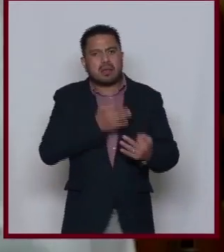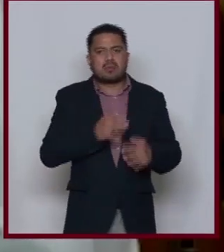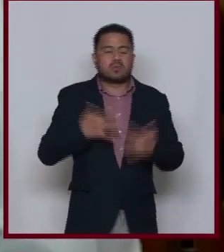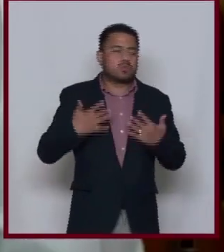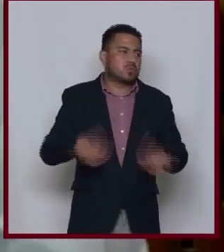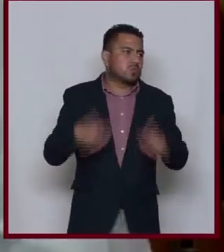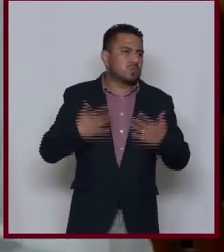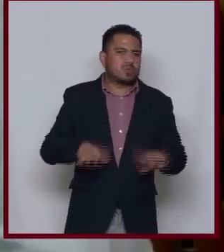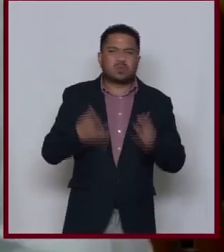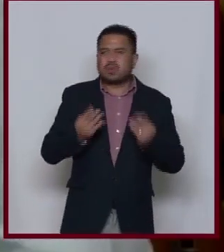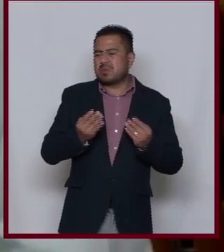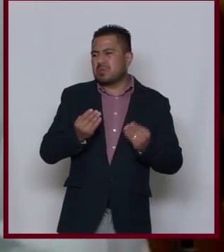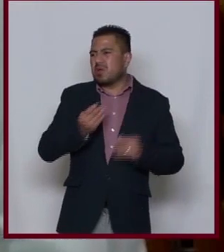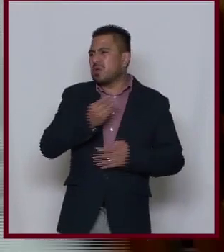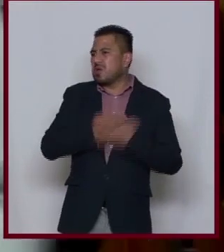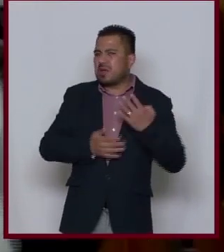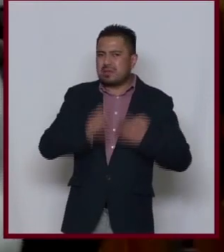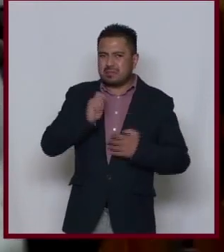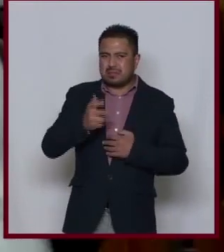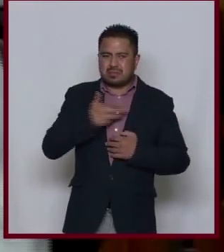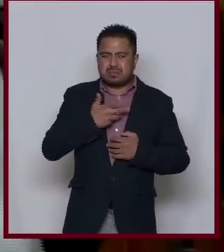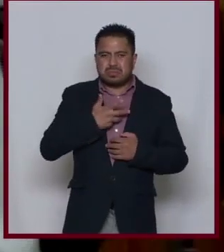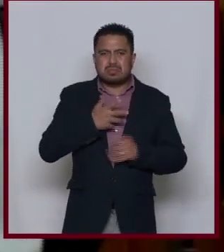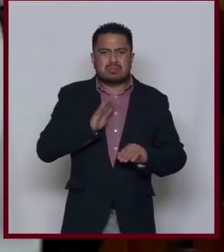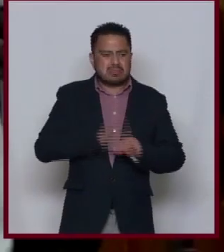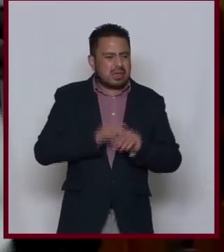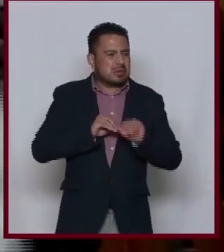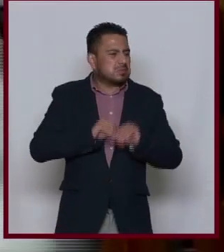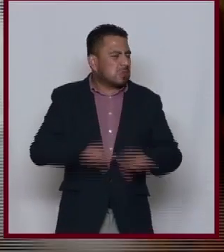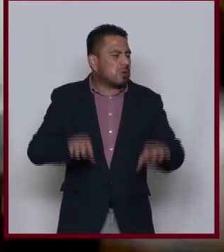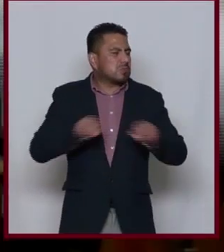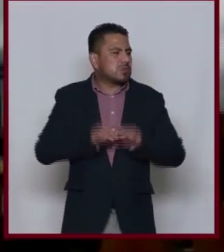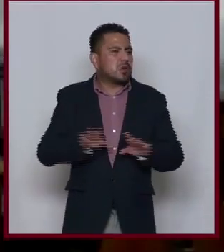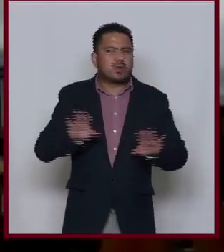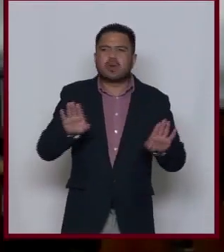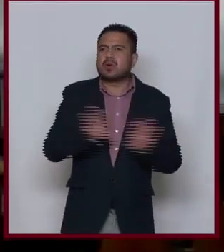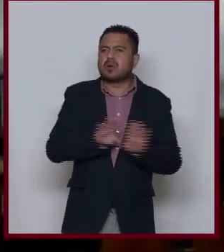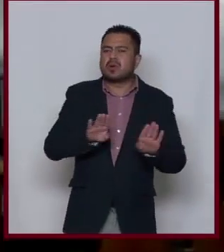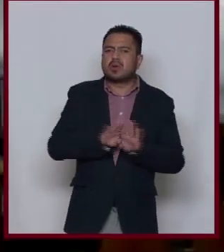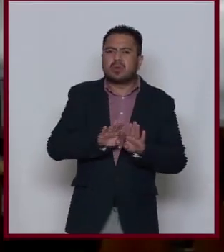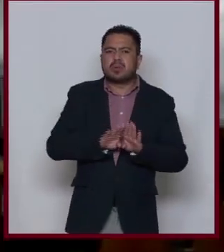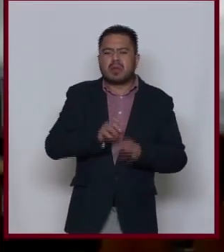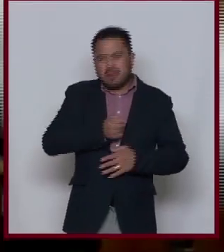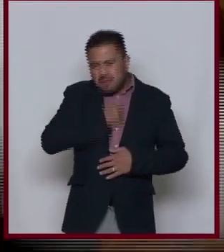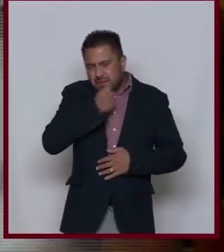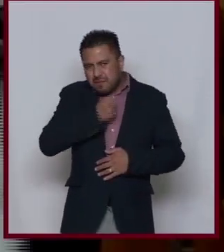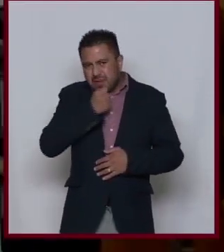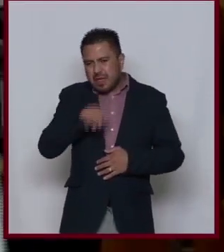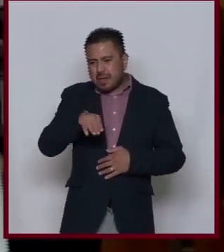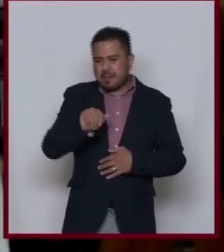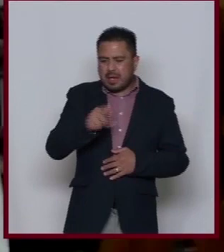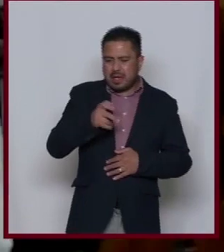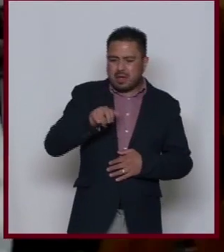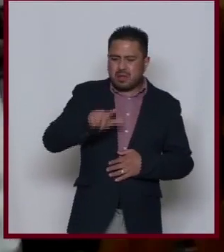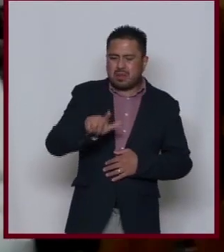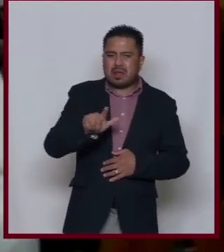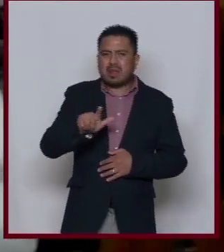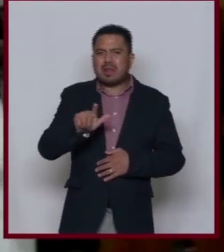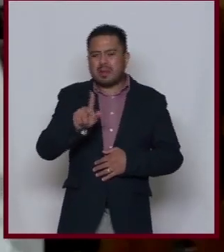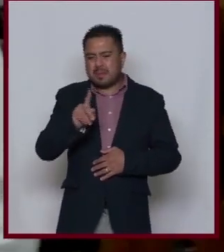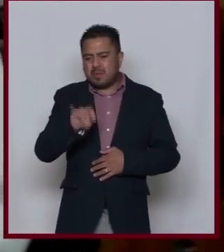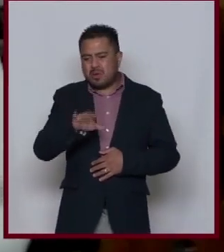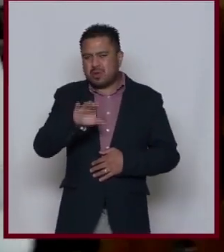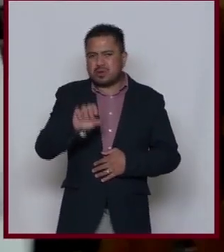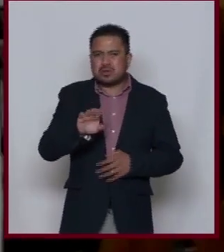hay muchos, afortunadamente. Están poco difundidos, pero por ejemplo, desde los viejos como Manuel M. Ponce, que era totalmente